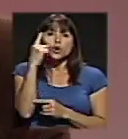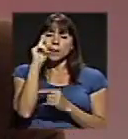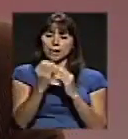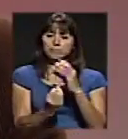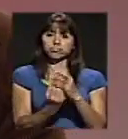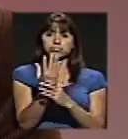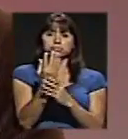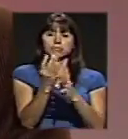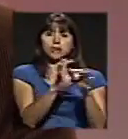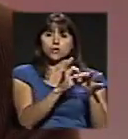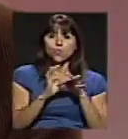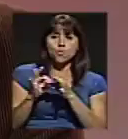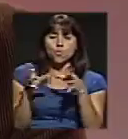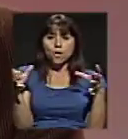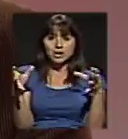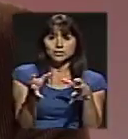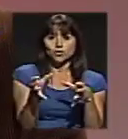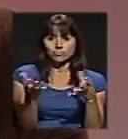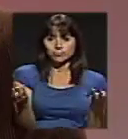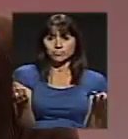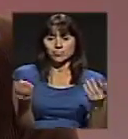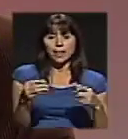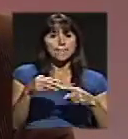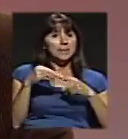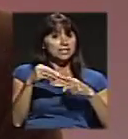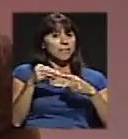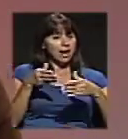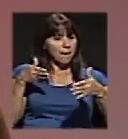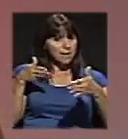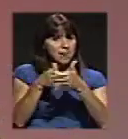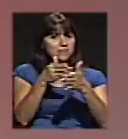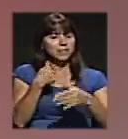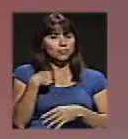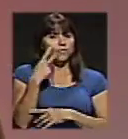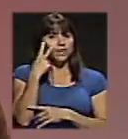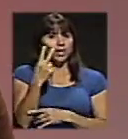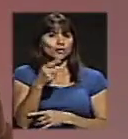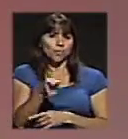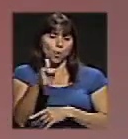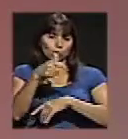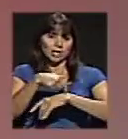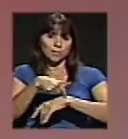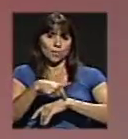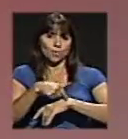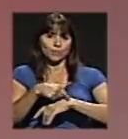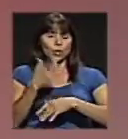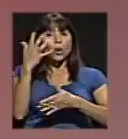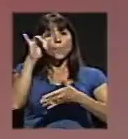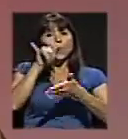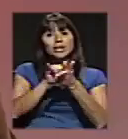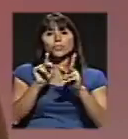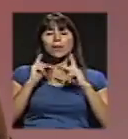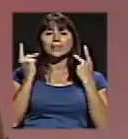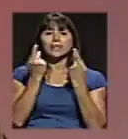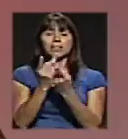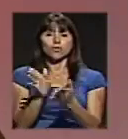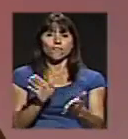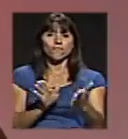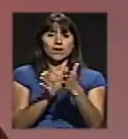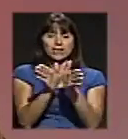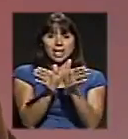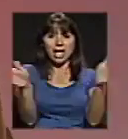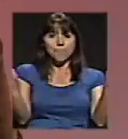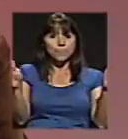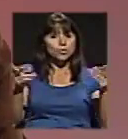coalición. La principal amenaza que veo es el poco tiempo. Por eso el Frente Amplio se dedicó a correr